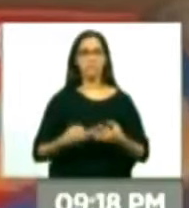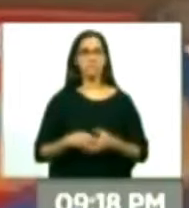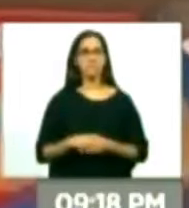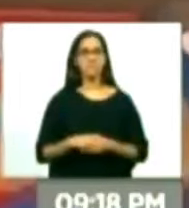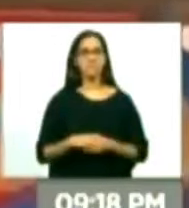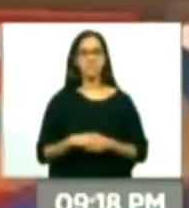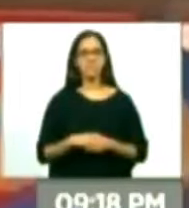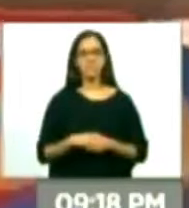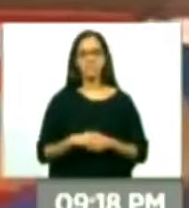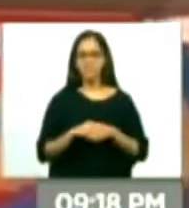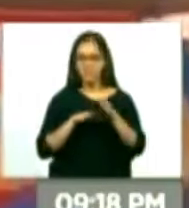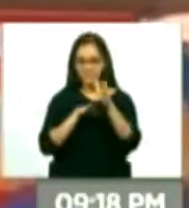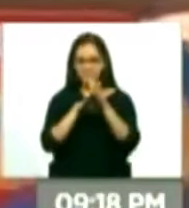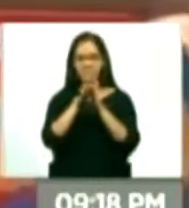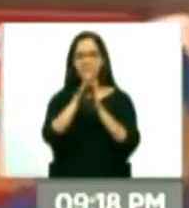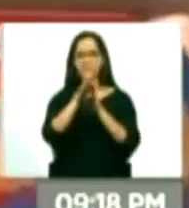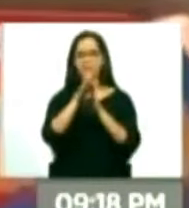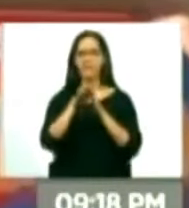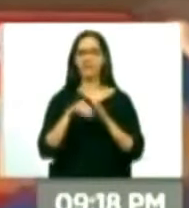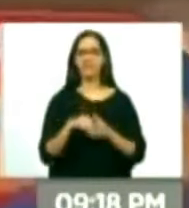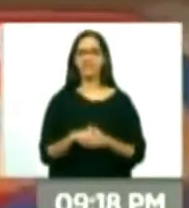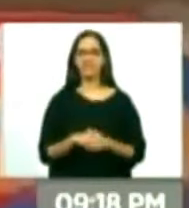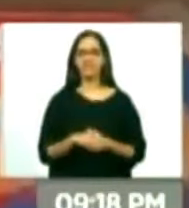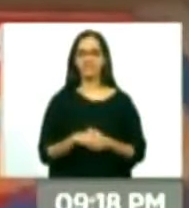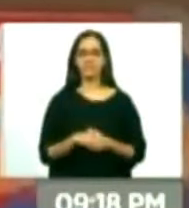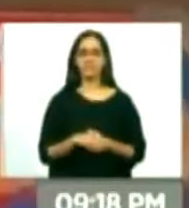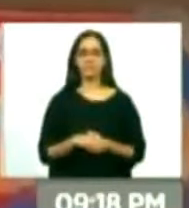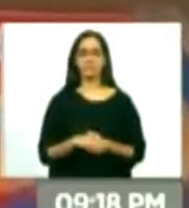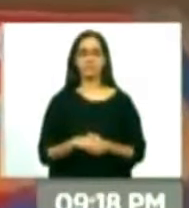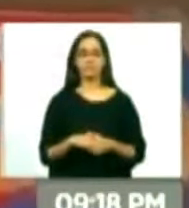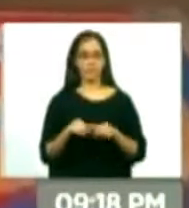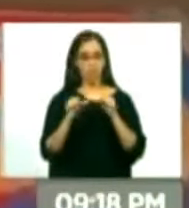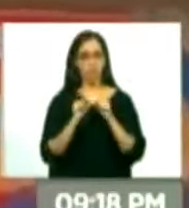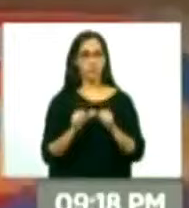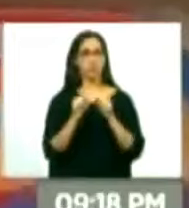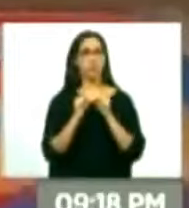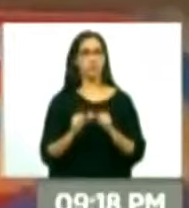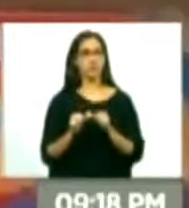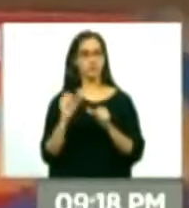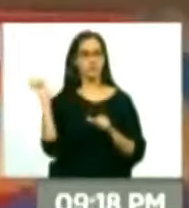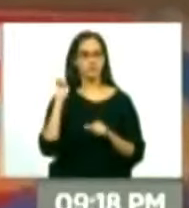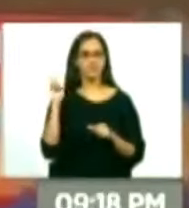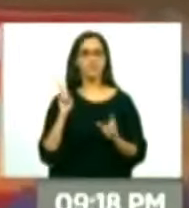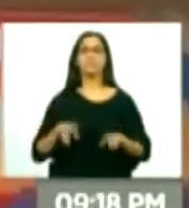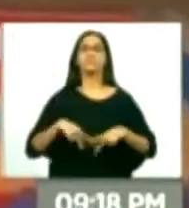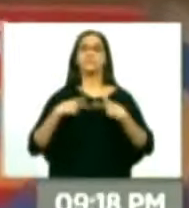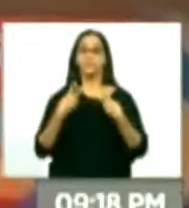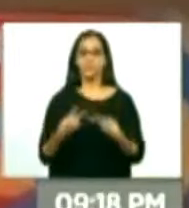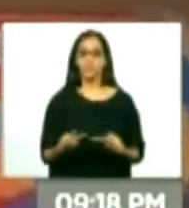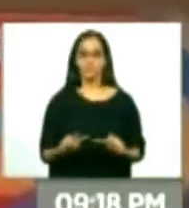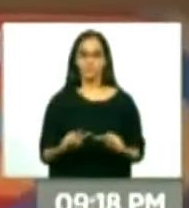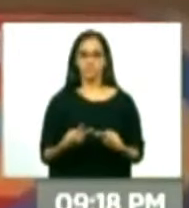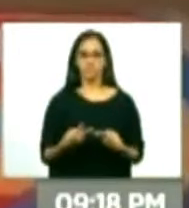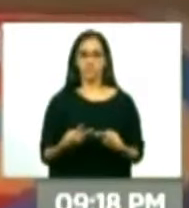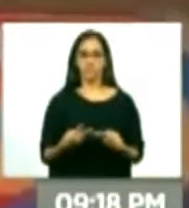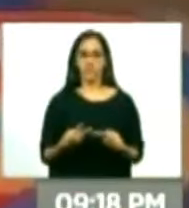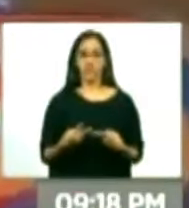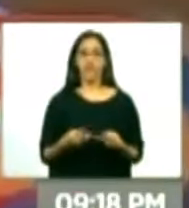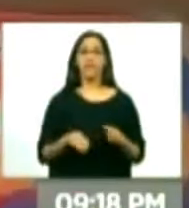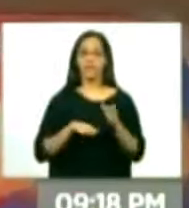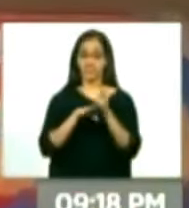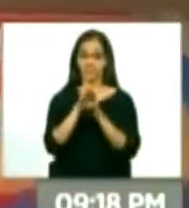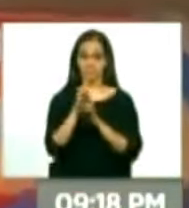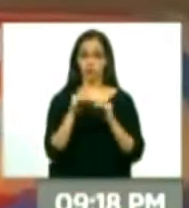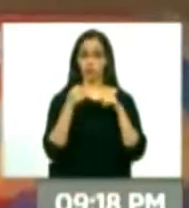el desarrollo y la continuación de la Venezuela nueva, el desarrollo